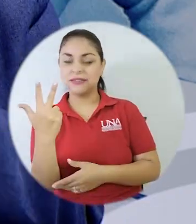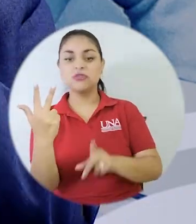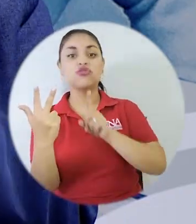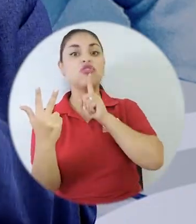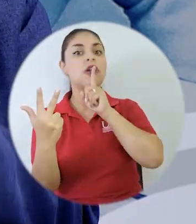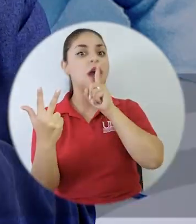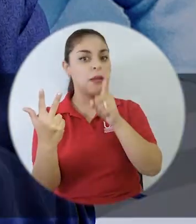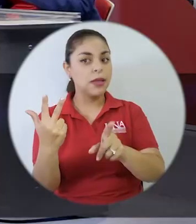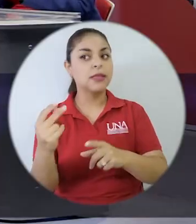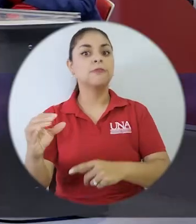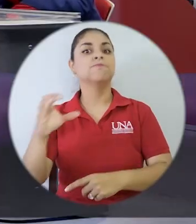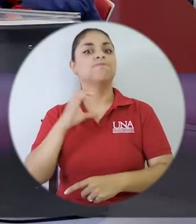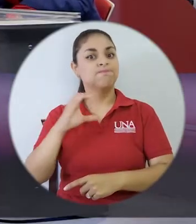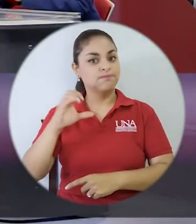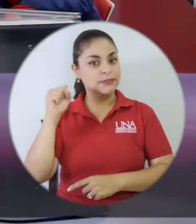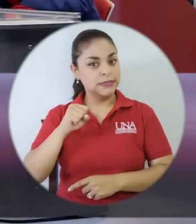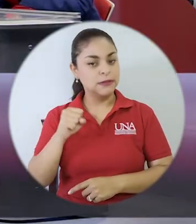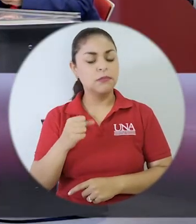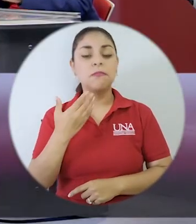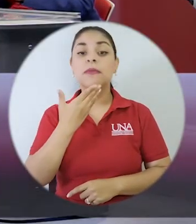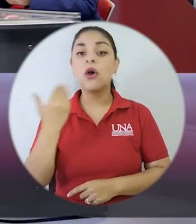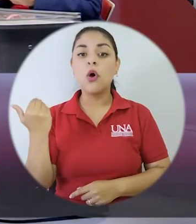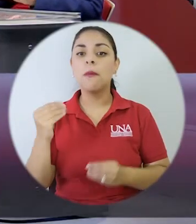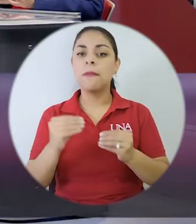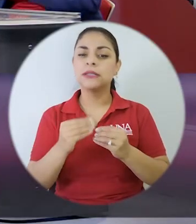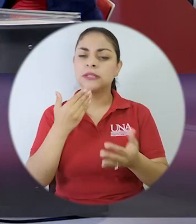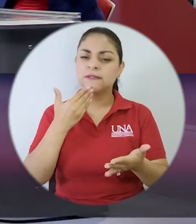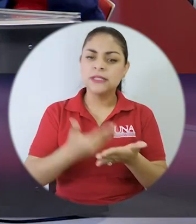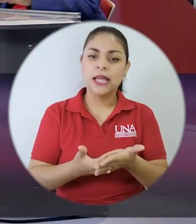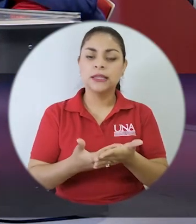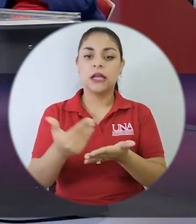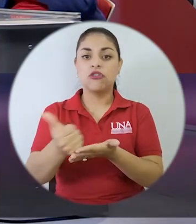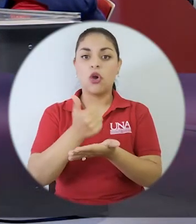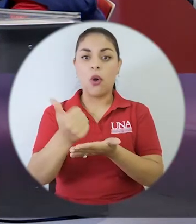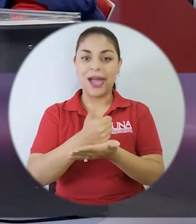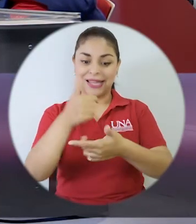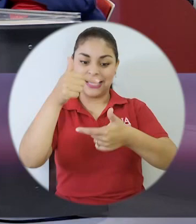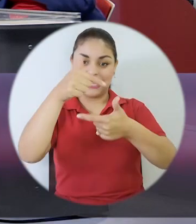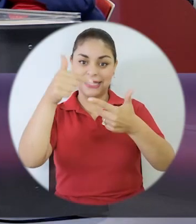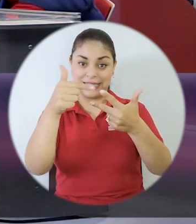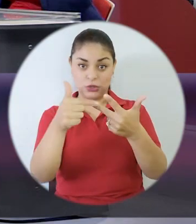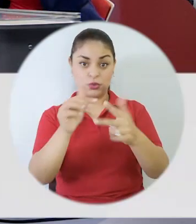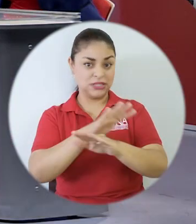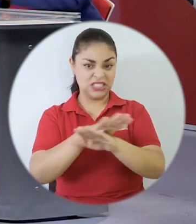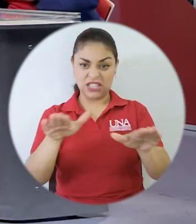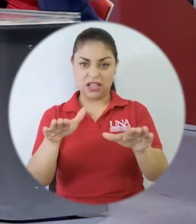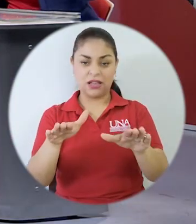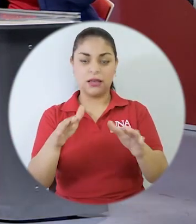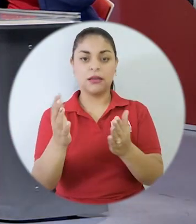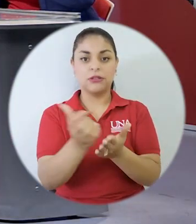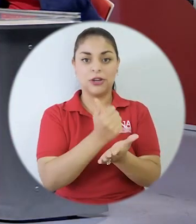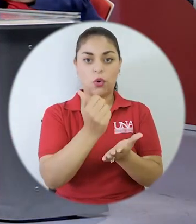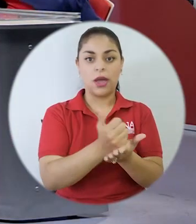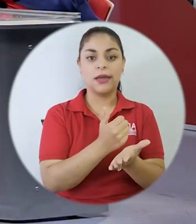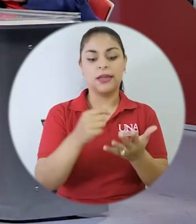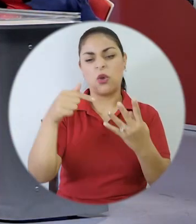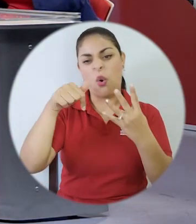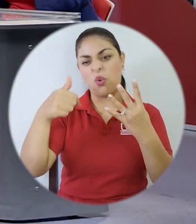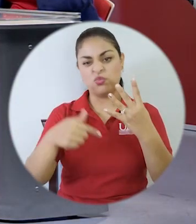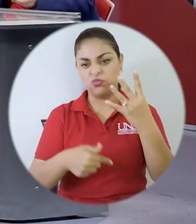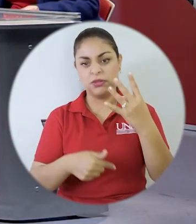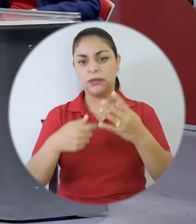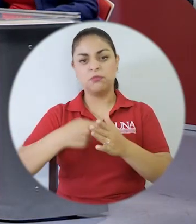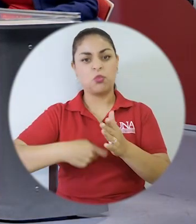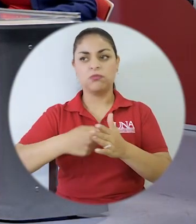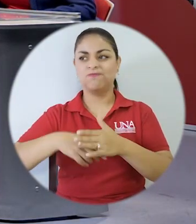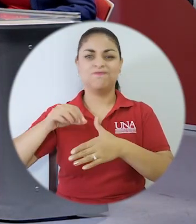en los que realmente nos están generando los ingresos, ¿no será mejor ser más eficientes recolectando esos impuestos y dejando, y con eso